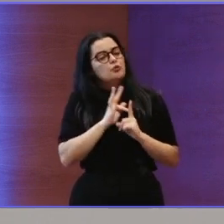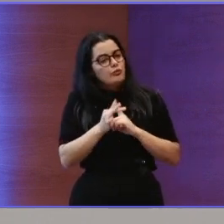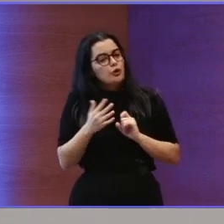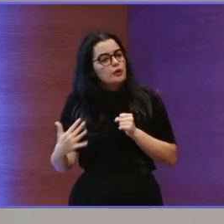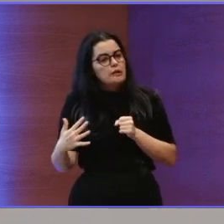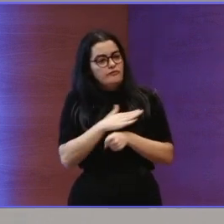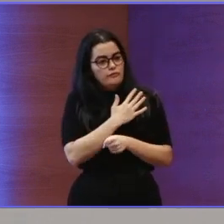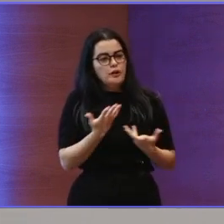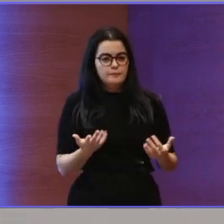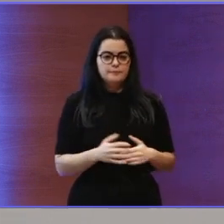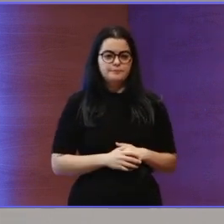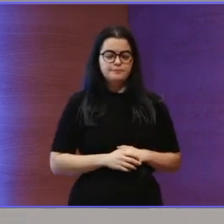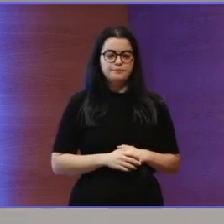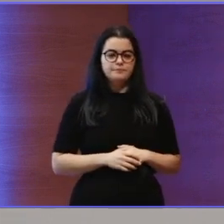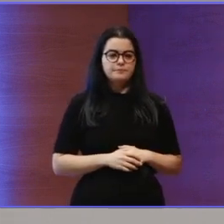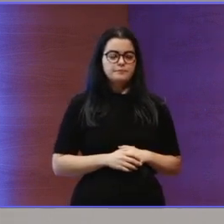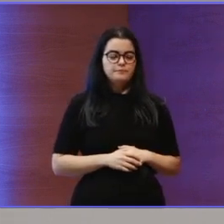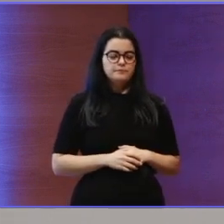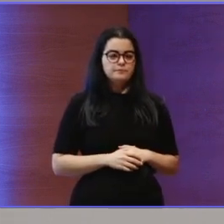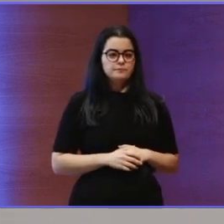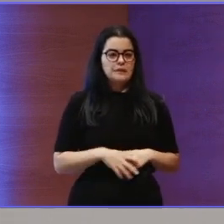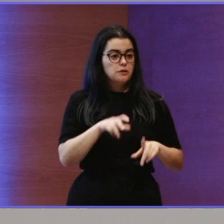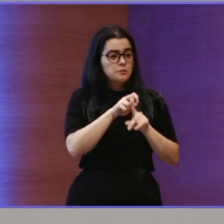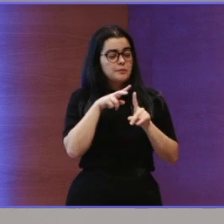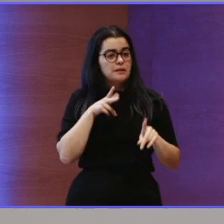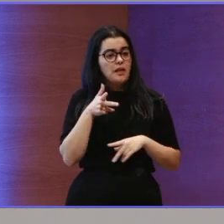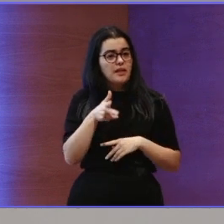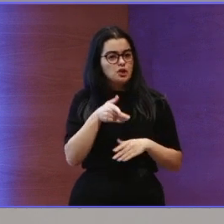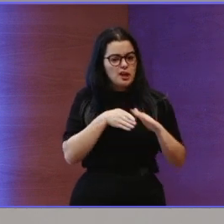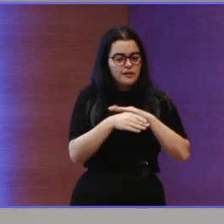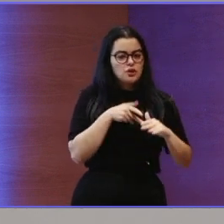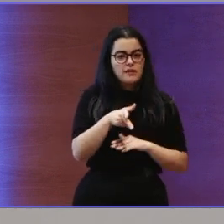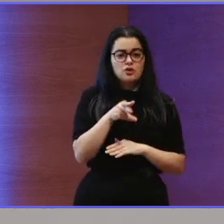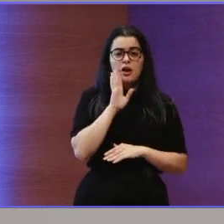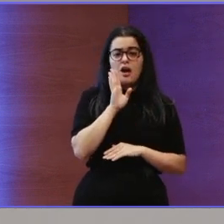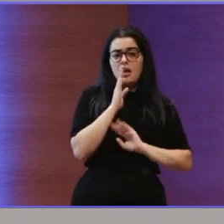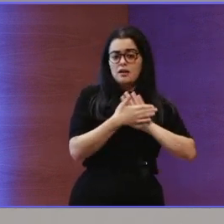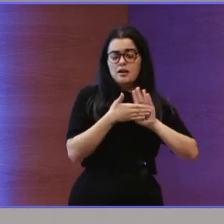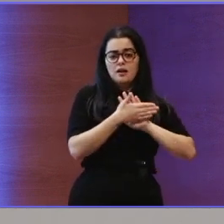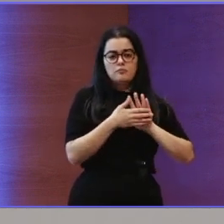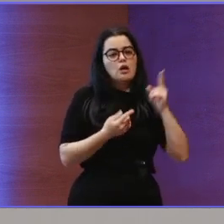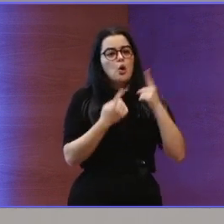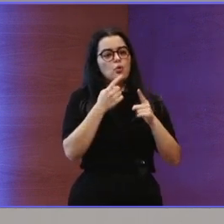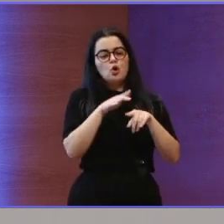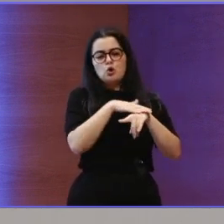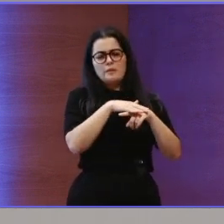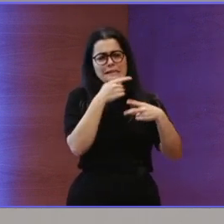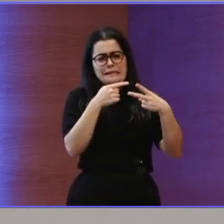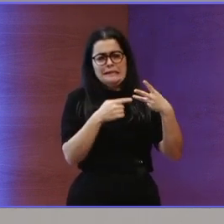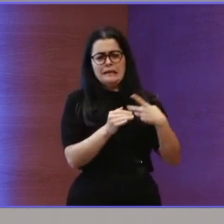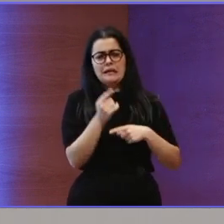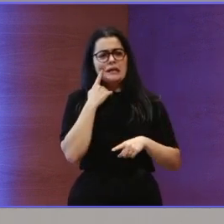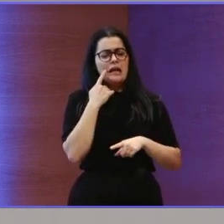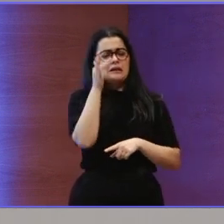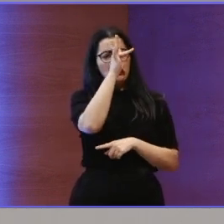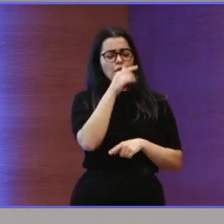de aislar no desde la perspectiva de de los derechos de acceso a derechos que os comentaba Pues hay unos elementos claves que ya la propia teoría de